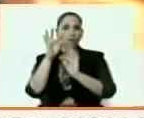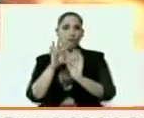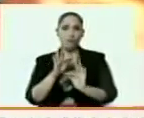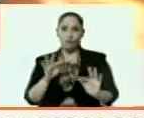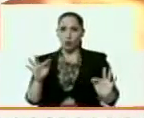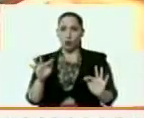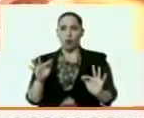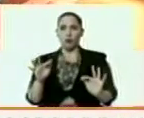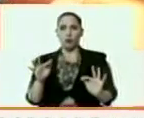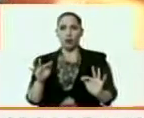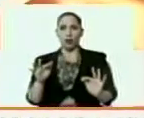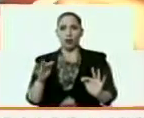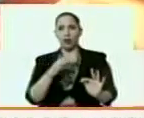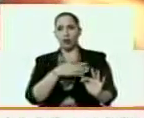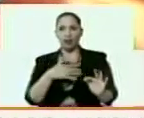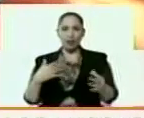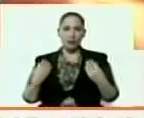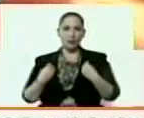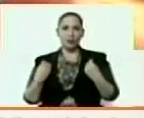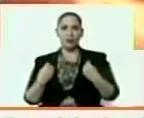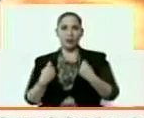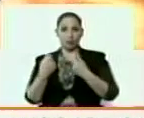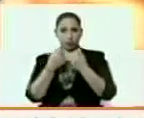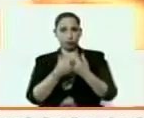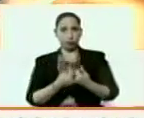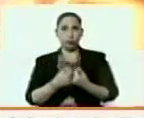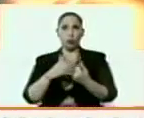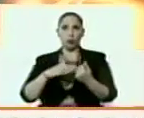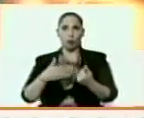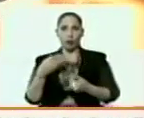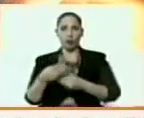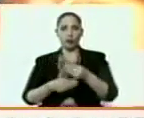alguien que trate de vivir con un sueldo digno lo pueda hacer,